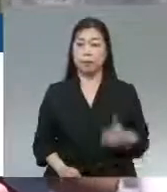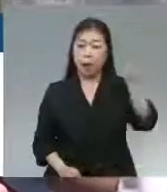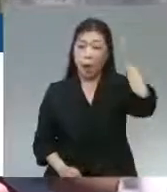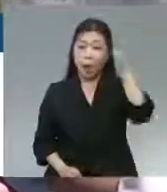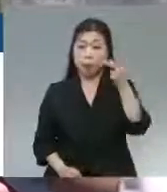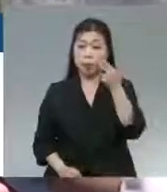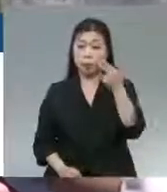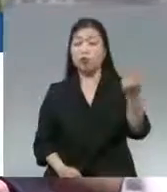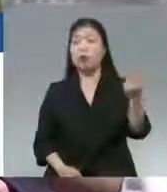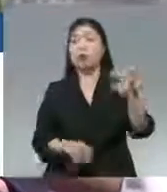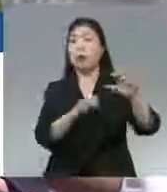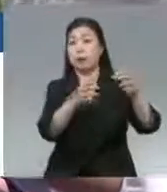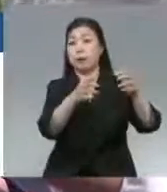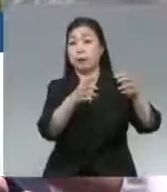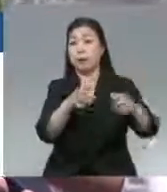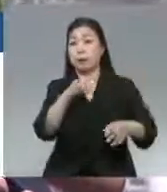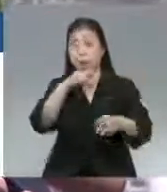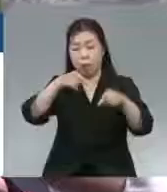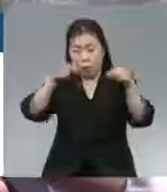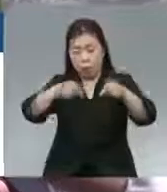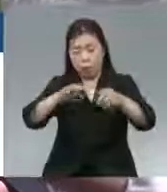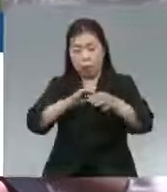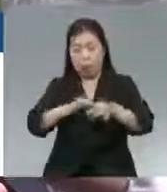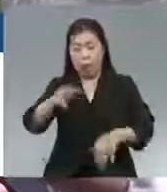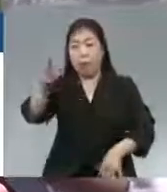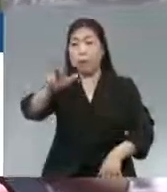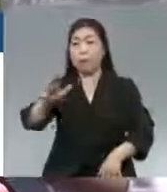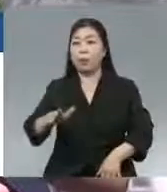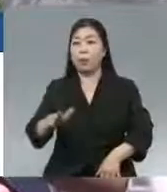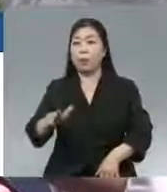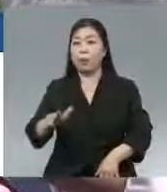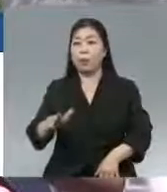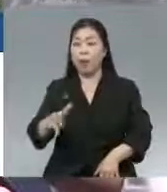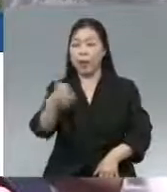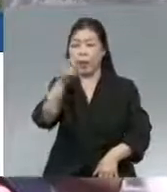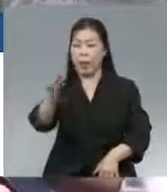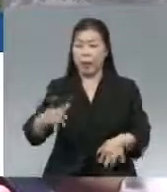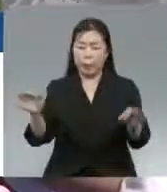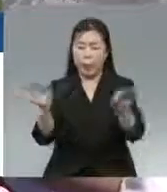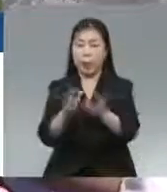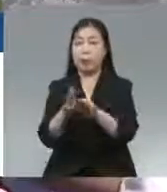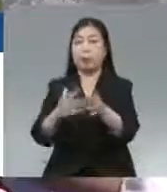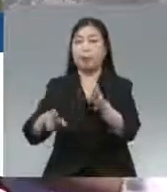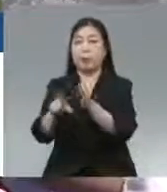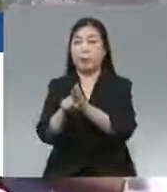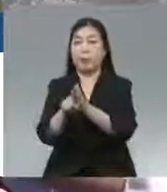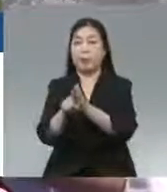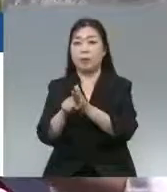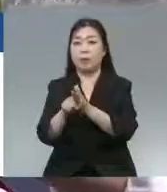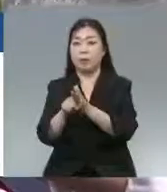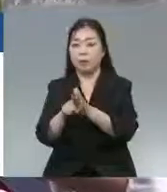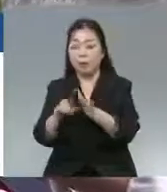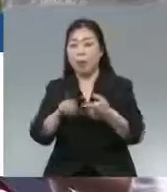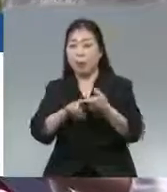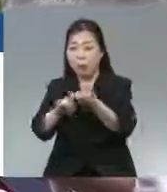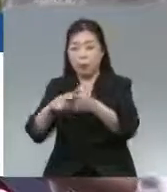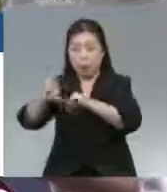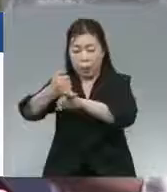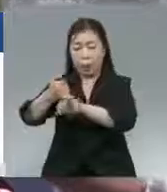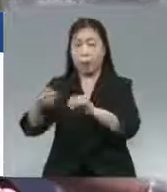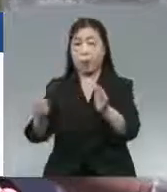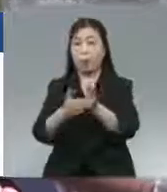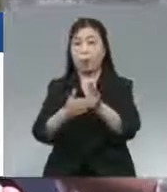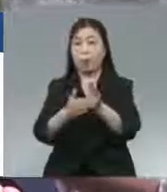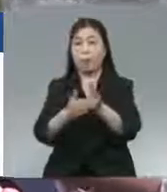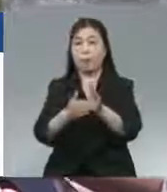norte agregó que seúl y washington reafirmaron su voluntad de lograr una desnuclearización completa de la península coreana por la